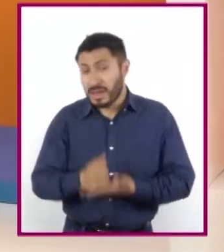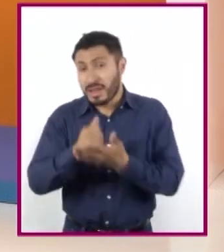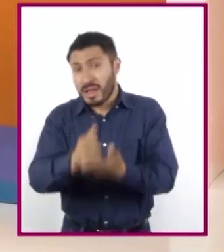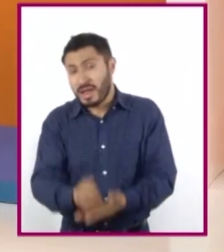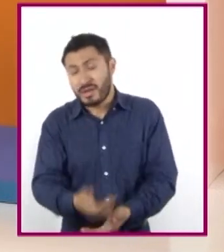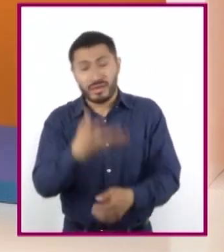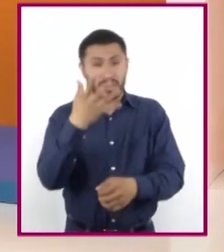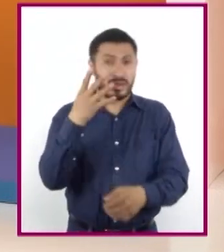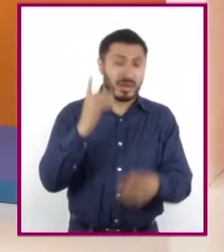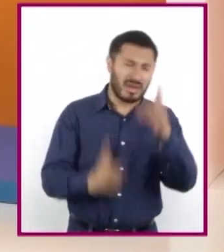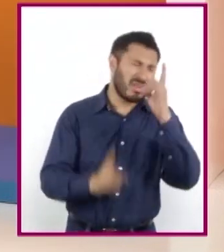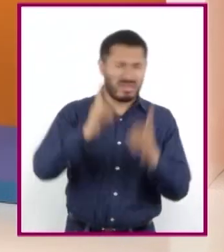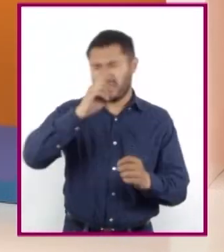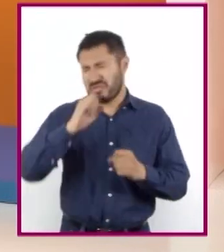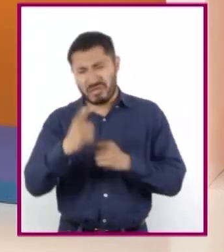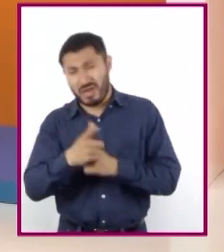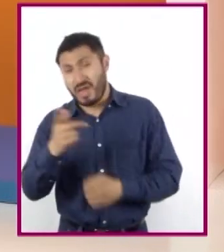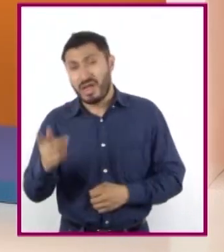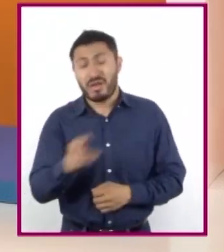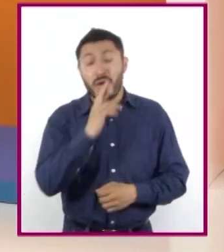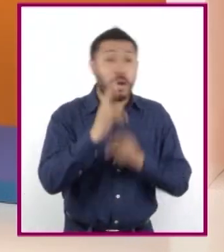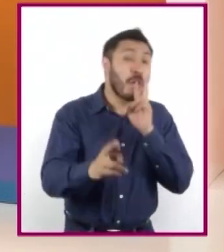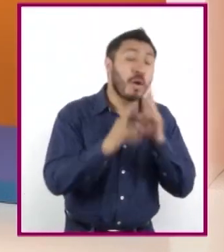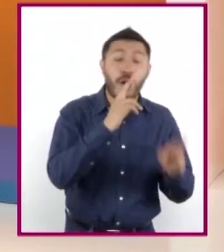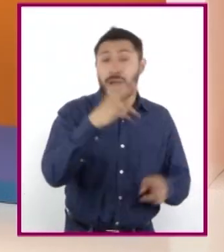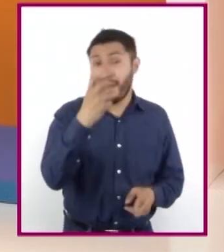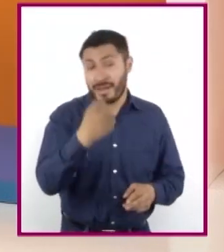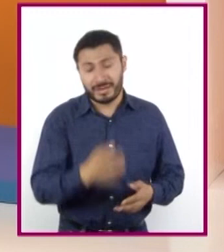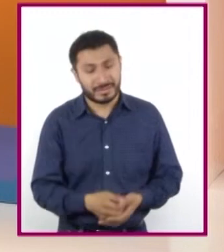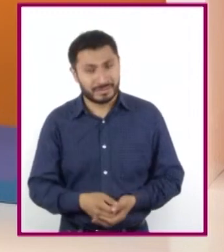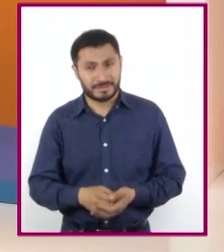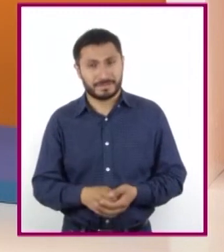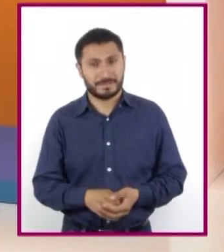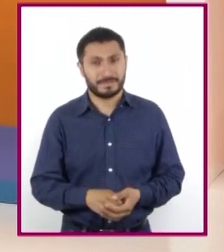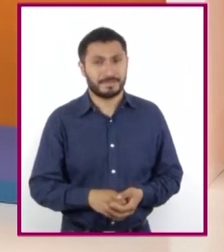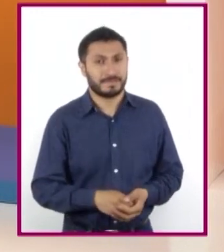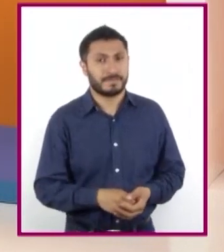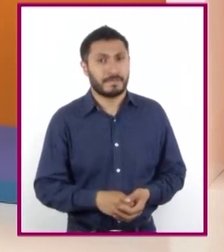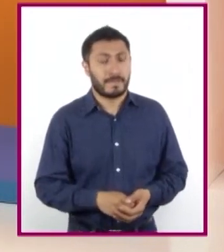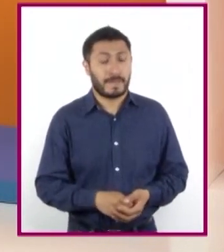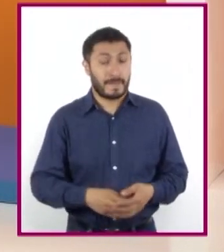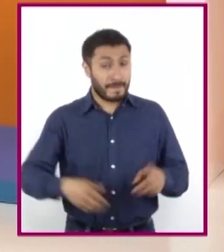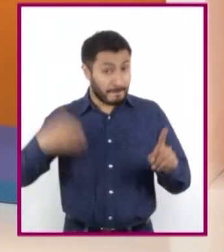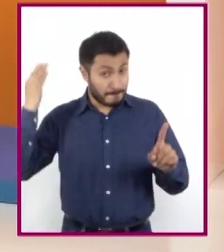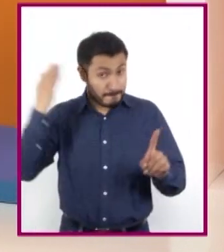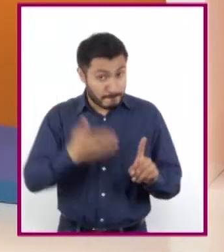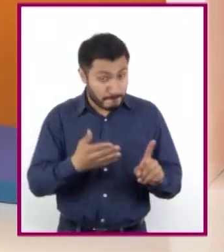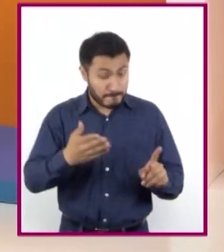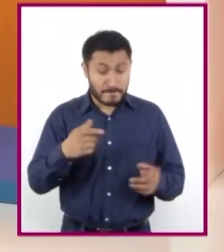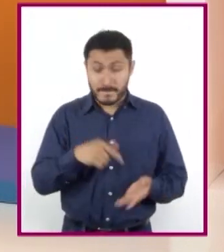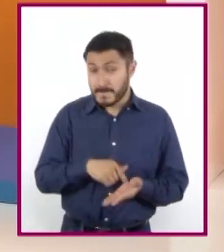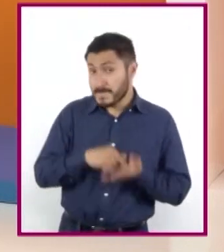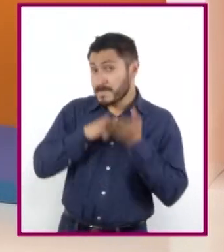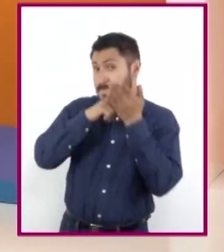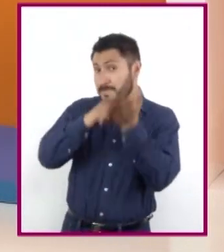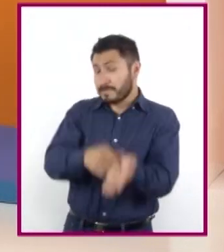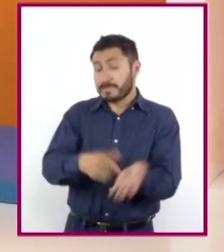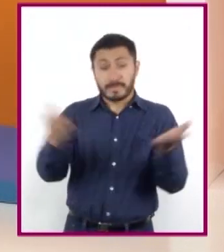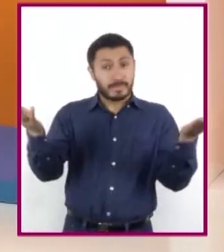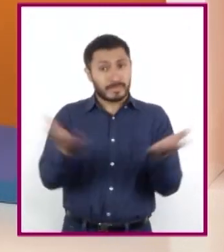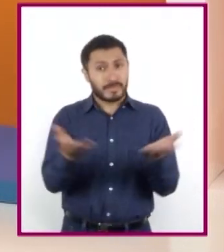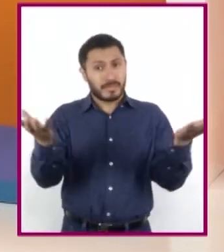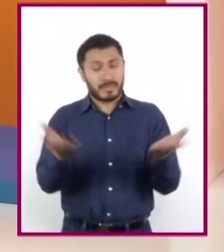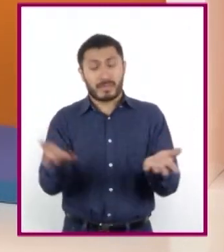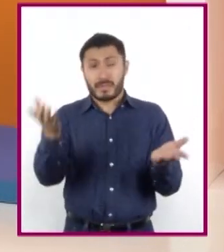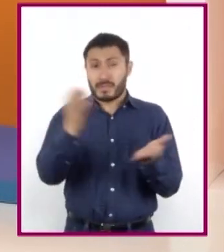resolver alguna de las preguntas de investigación. Para esto, les propongo que elaboren en